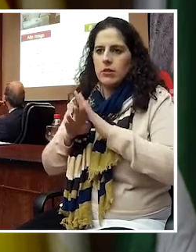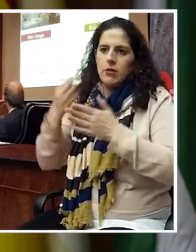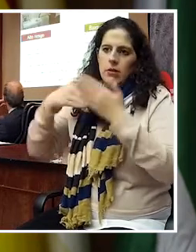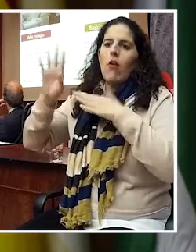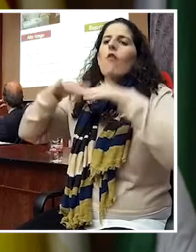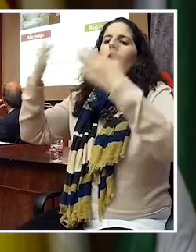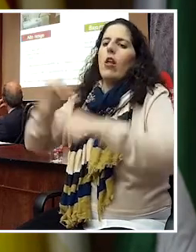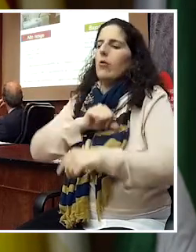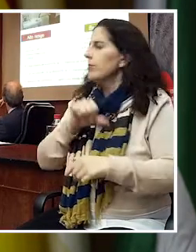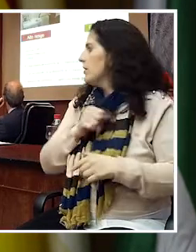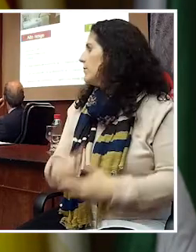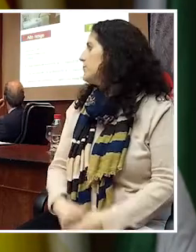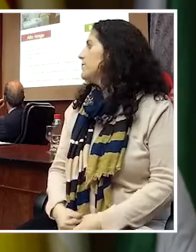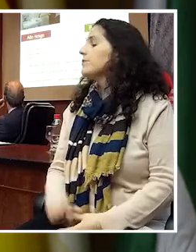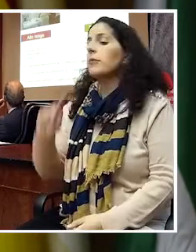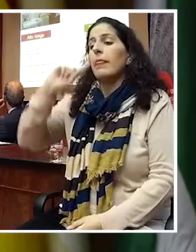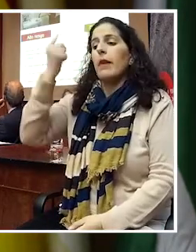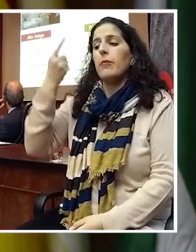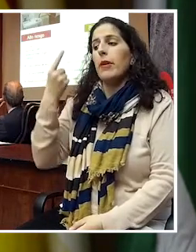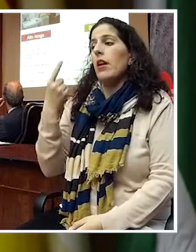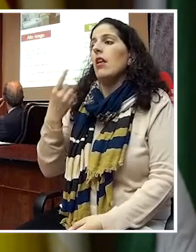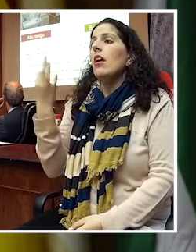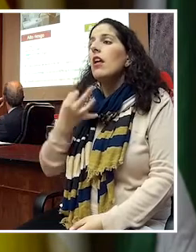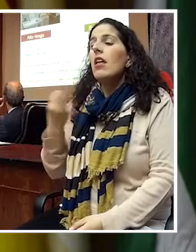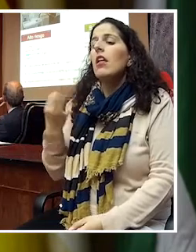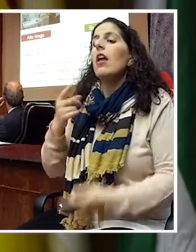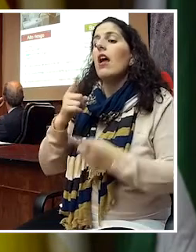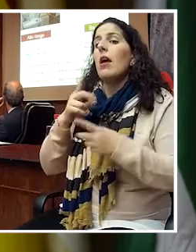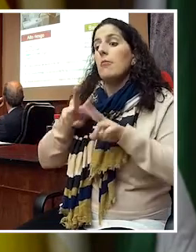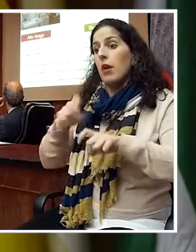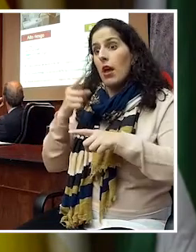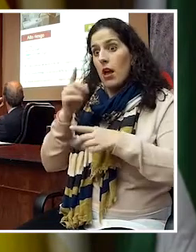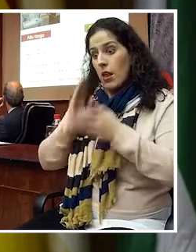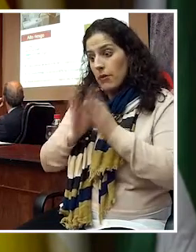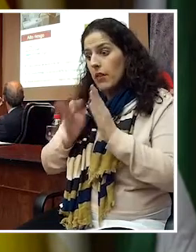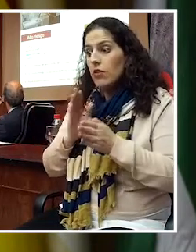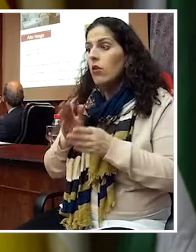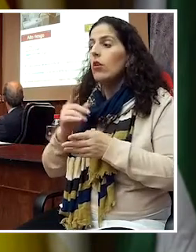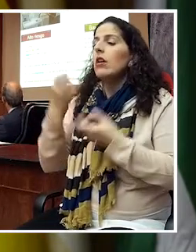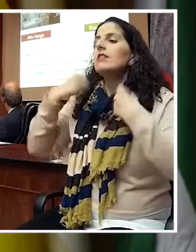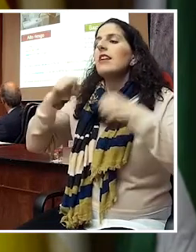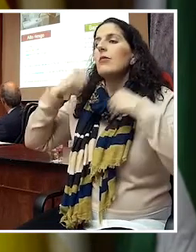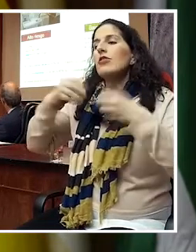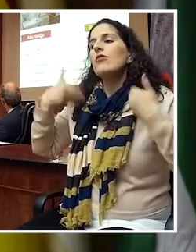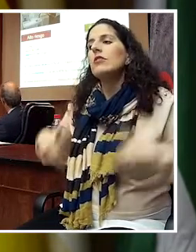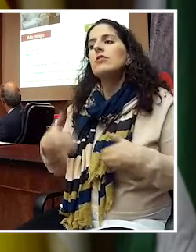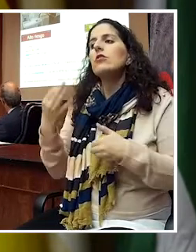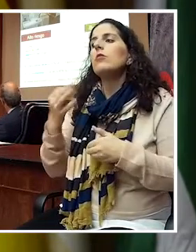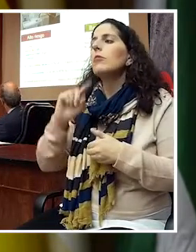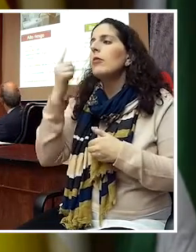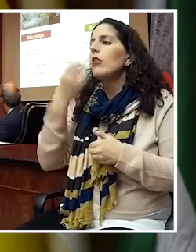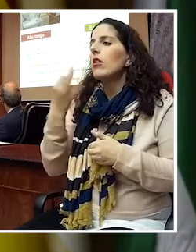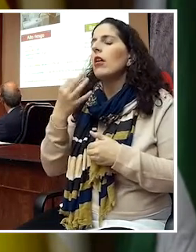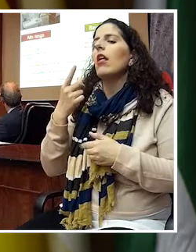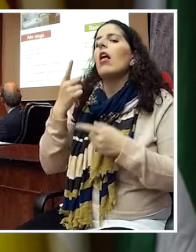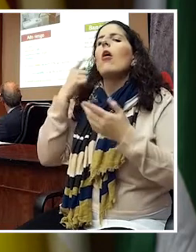¿no? Lo primero que se hace cuando empieza la rehabilitación, desde el punto de vista del entrenamiento físico, para planificarlo,